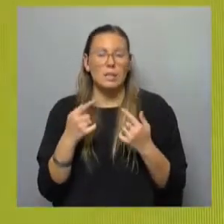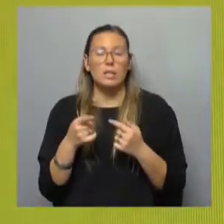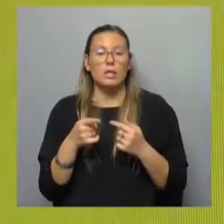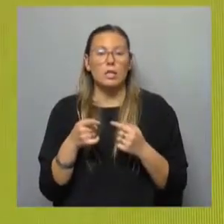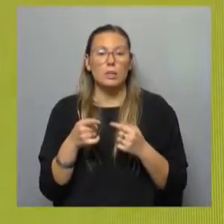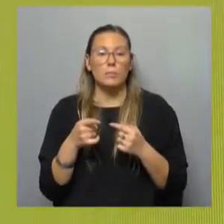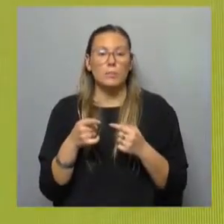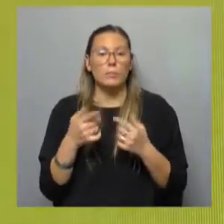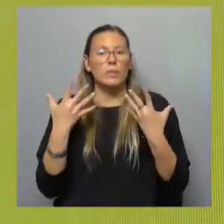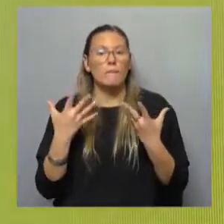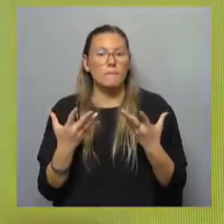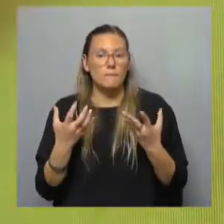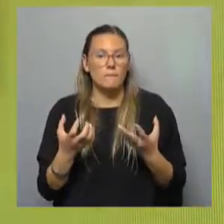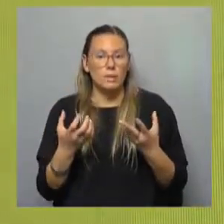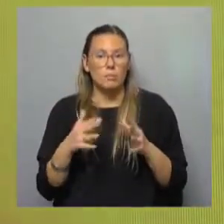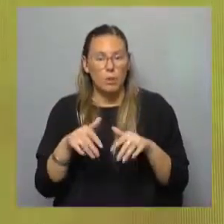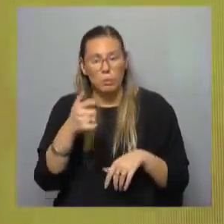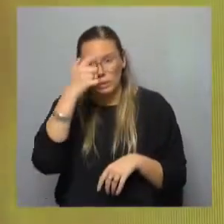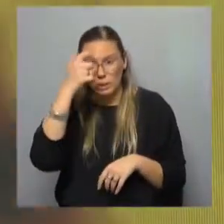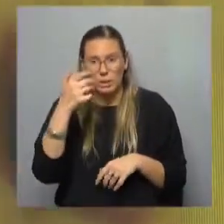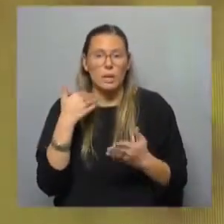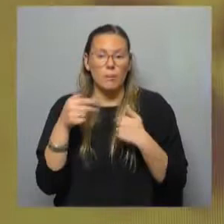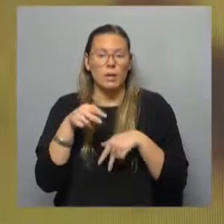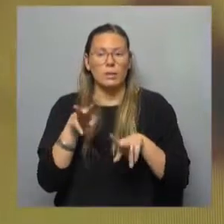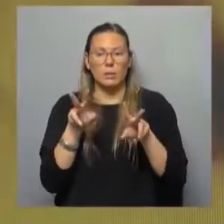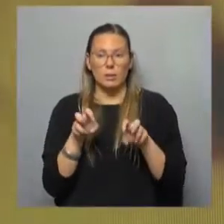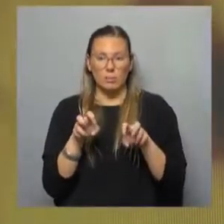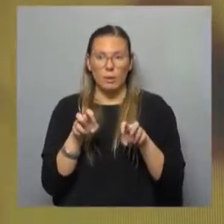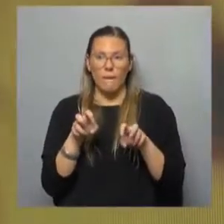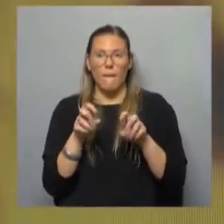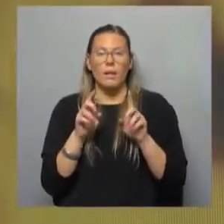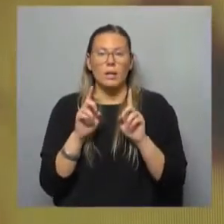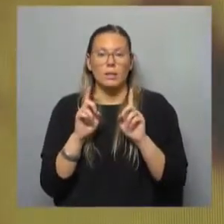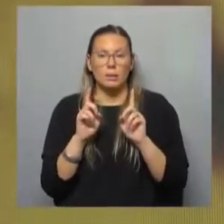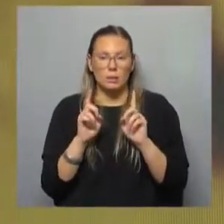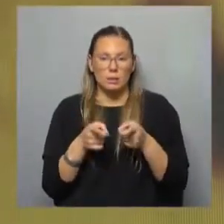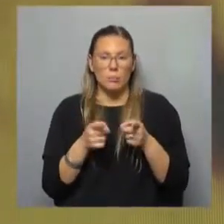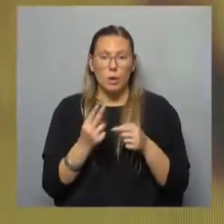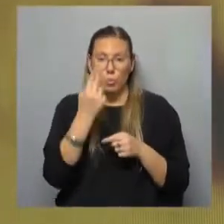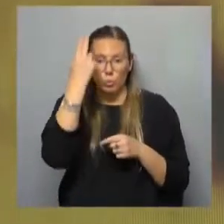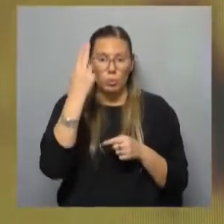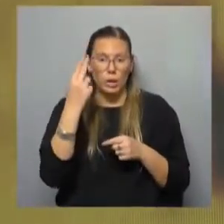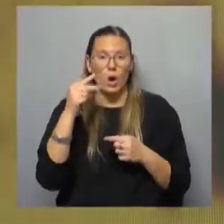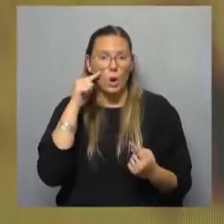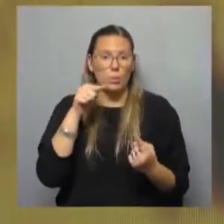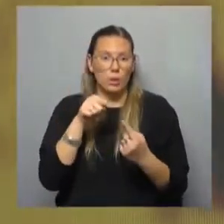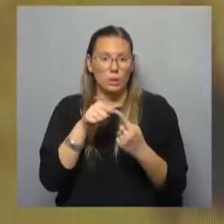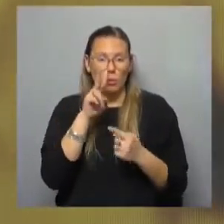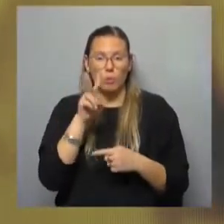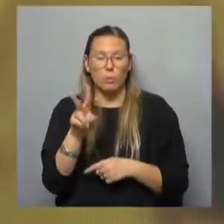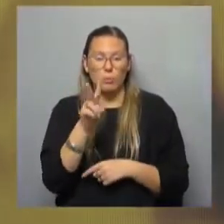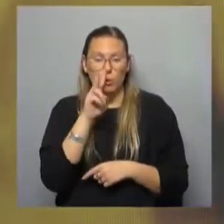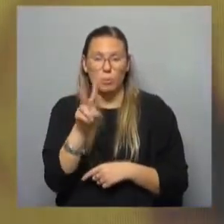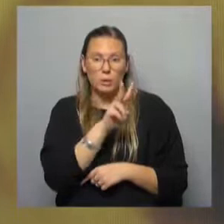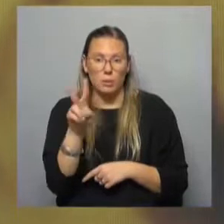justamente nosotros quisimos en Sobre Ciencia abordar este tema también desde el punto de vista de Uruguay. El objetivo de que este 2022